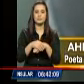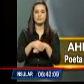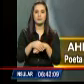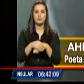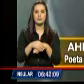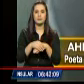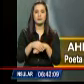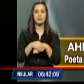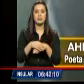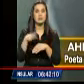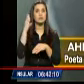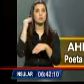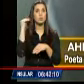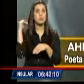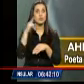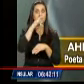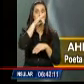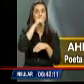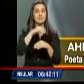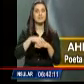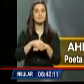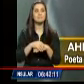¿Escuchan los aviones?